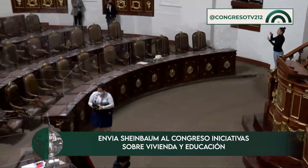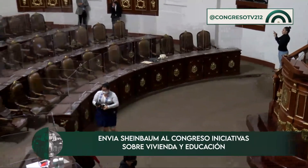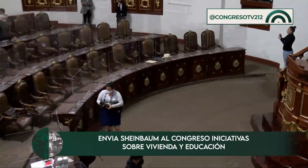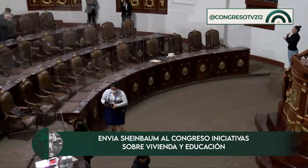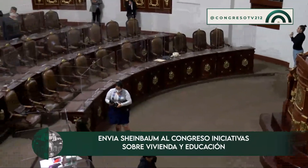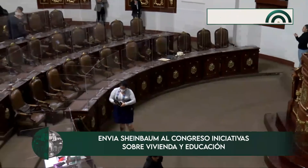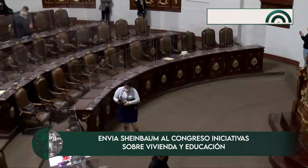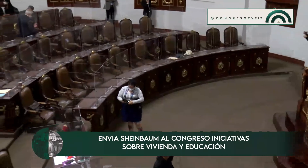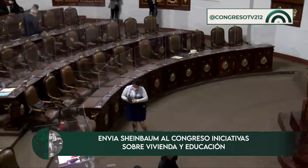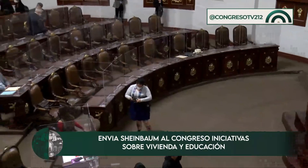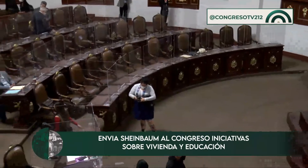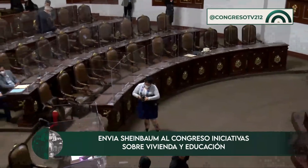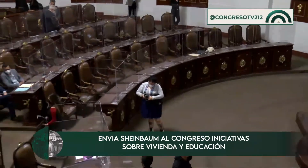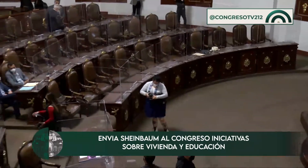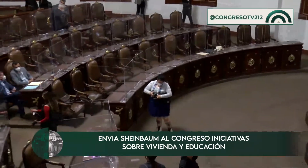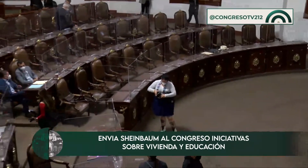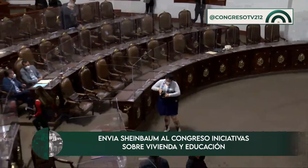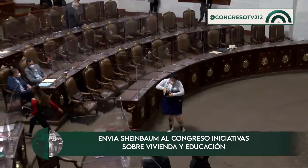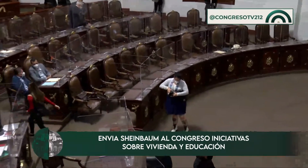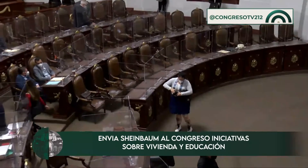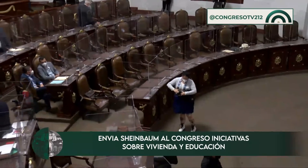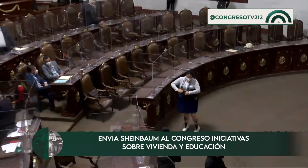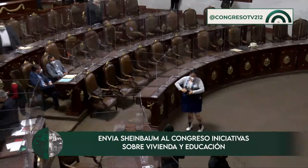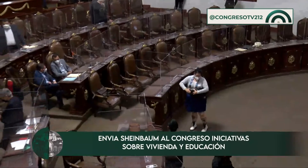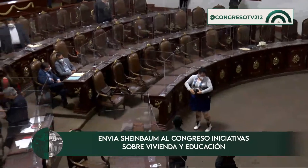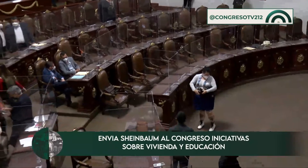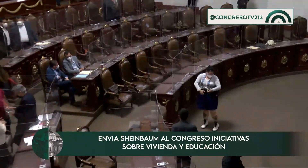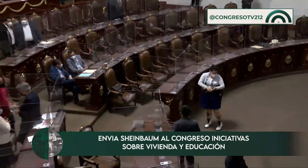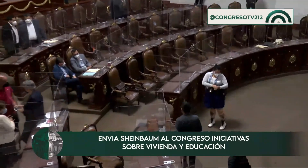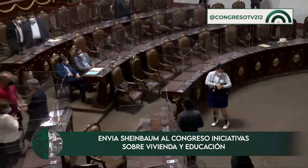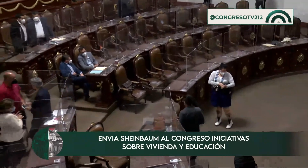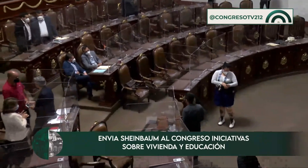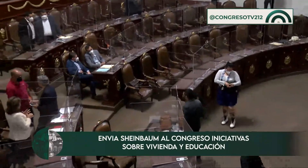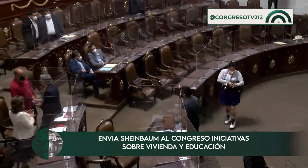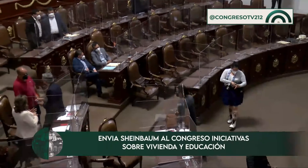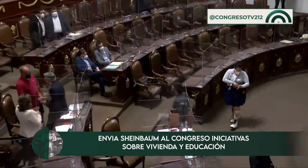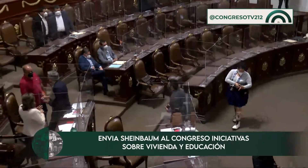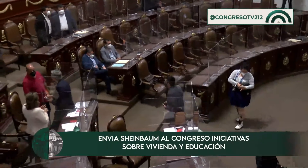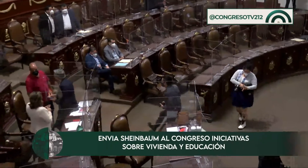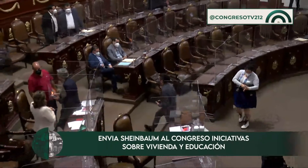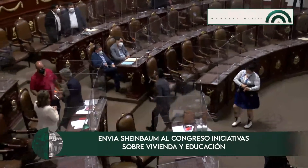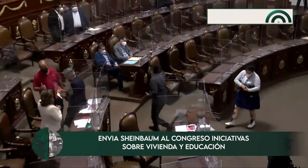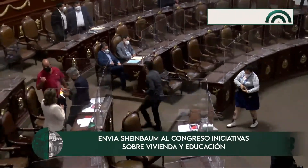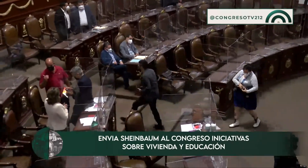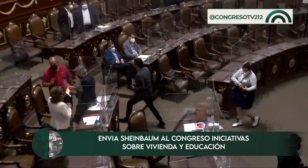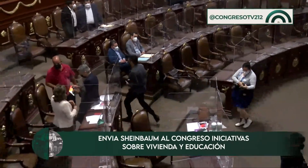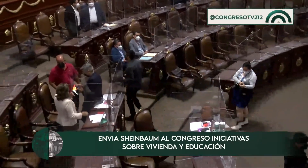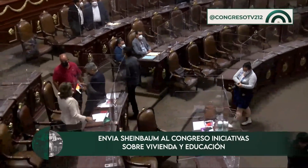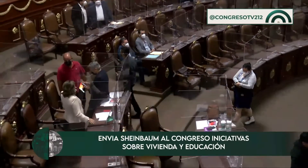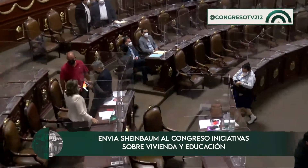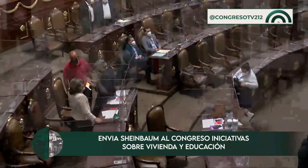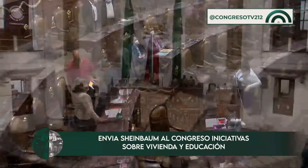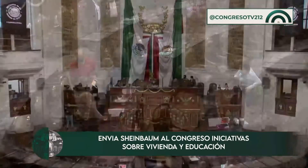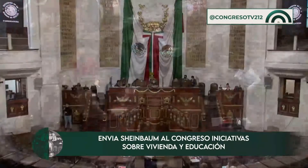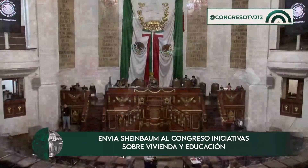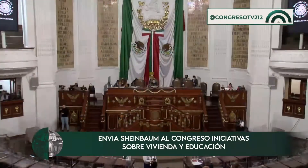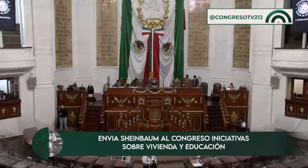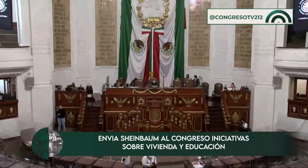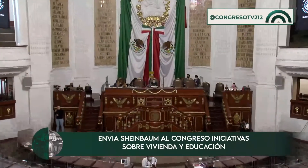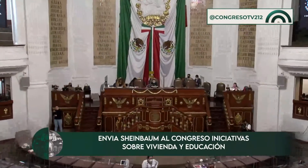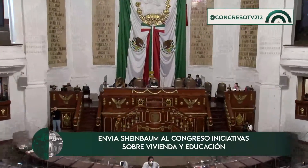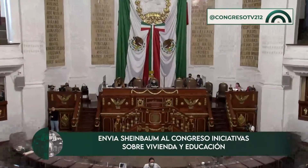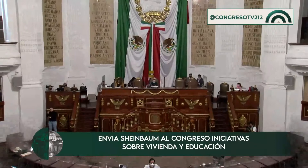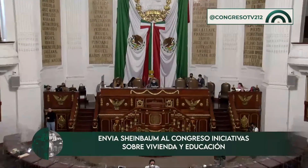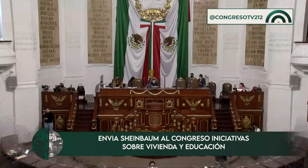sustentable, y ampliar la cobertura habitacional en la capital, y otra para reformar la Ley de Educación Capitalina para enfatizar la trascendencia de la